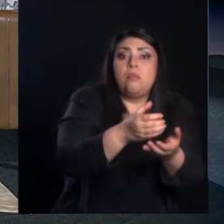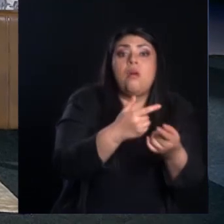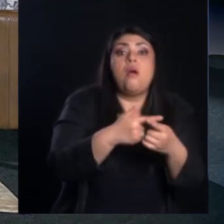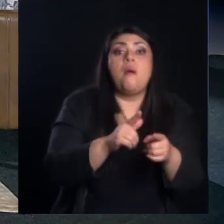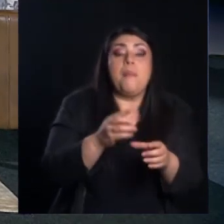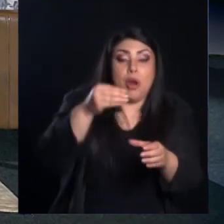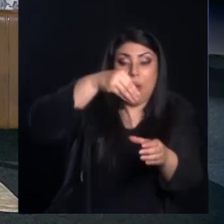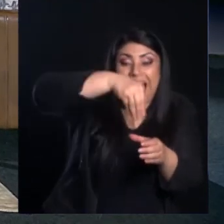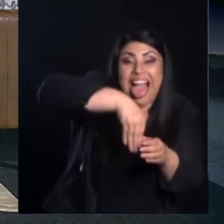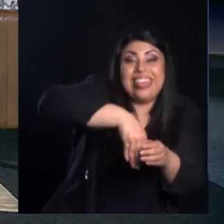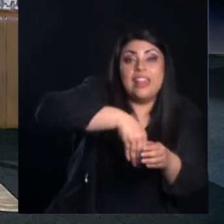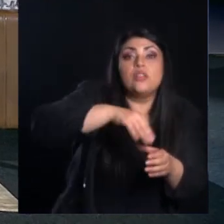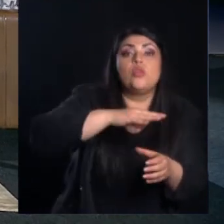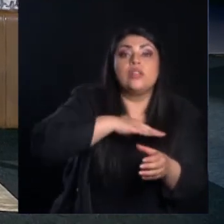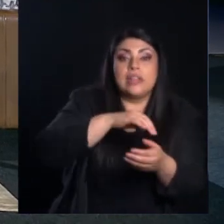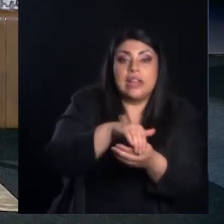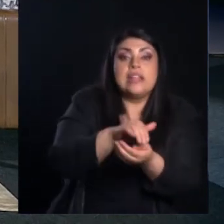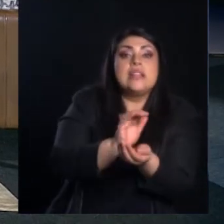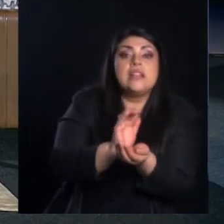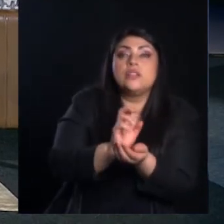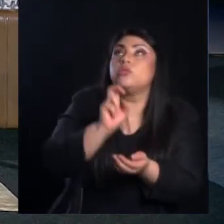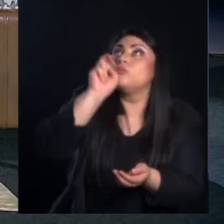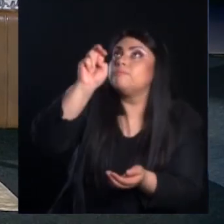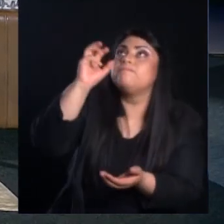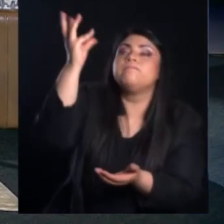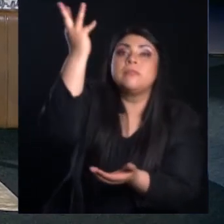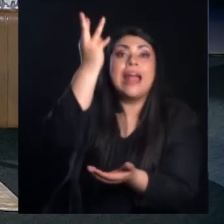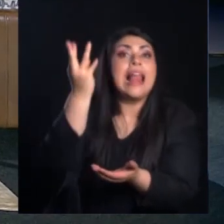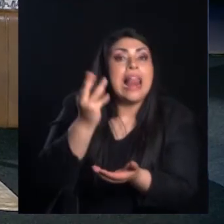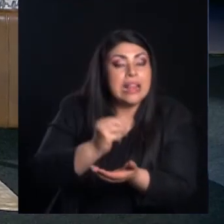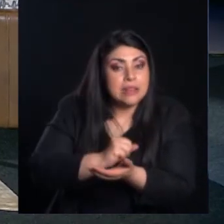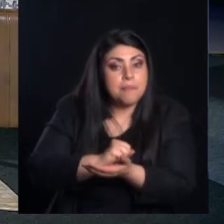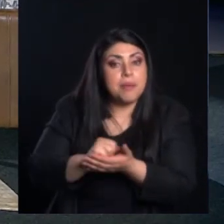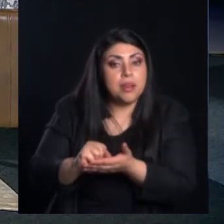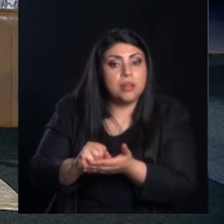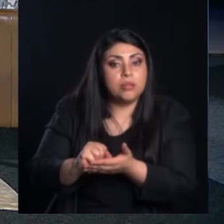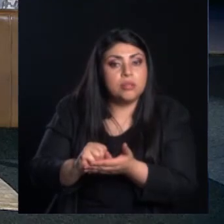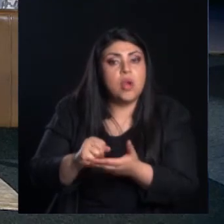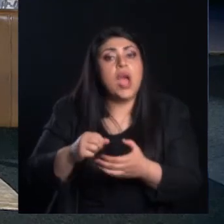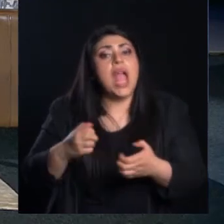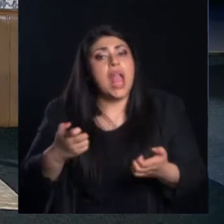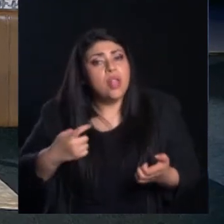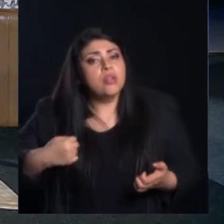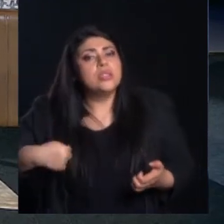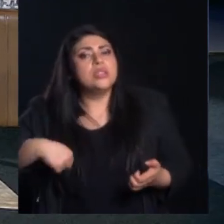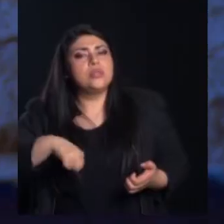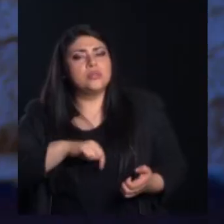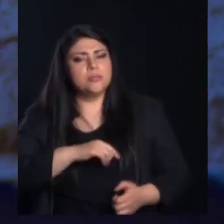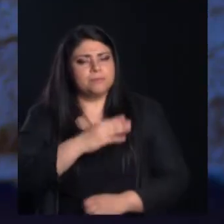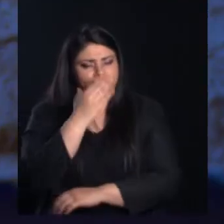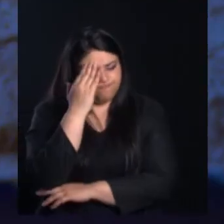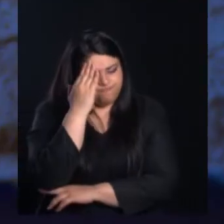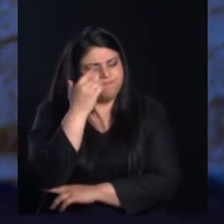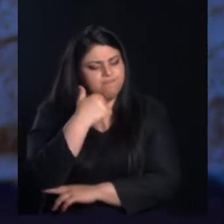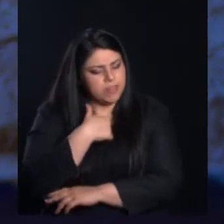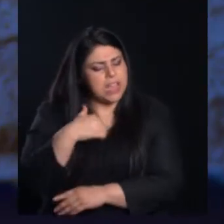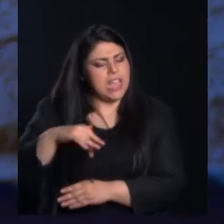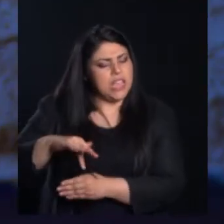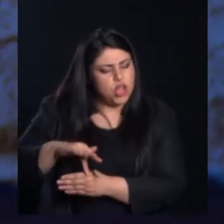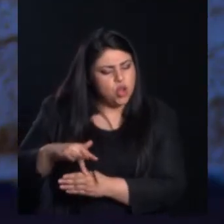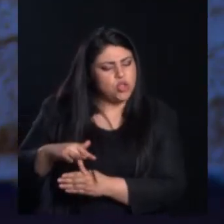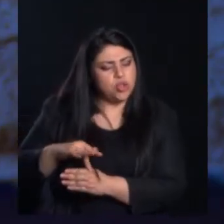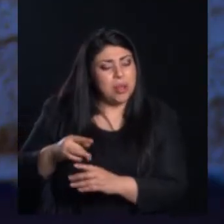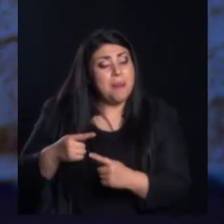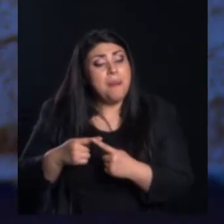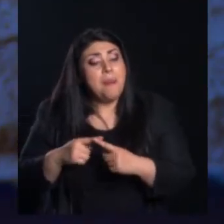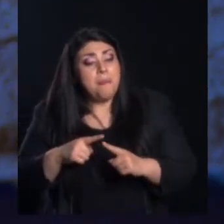y para mí ese tesoro es el espíritu santo y si logramos conservarlo y decir yo sé que soy frágil pero lo que tengo